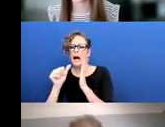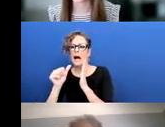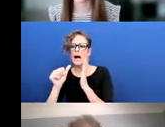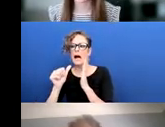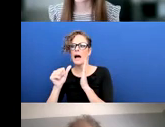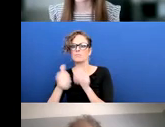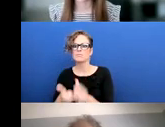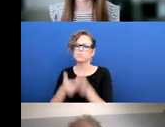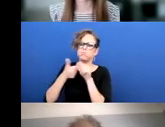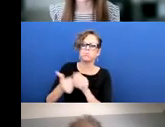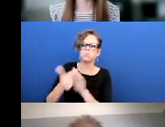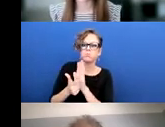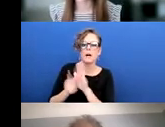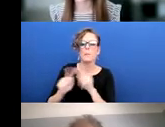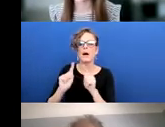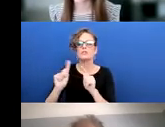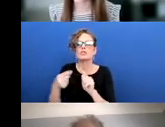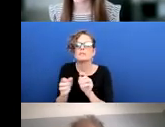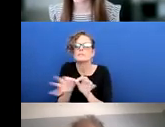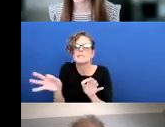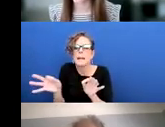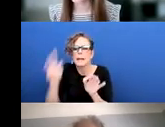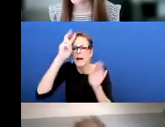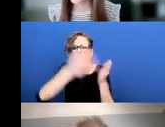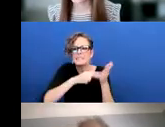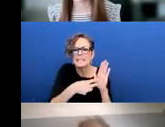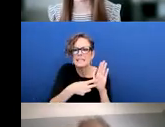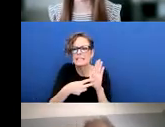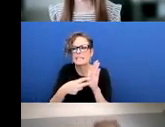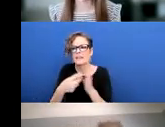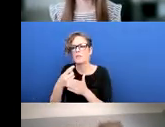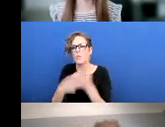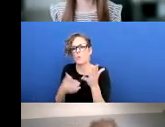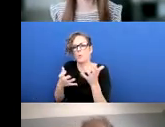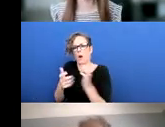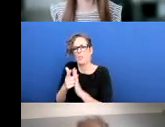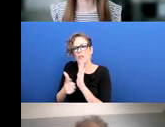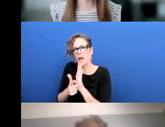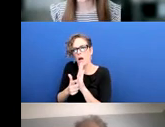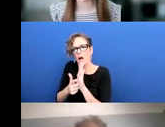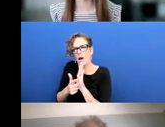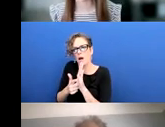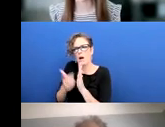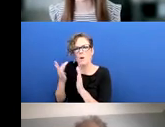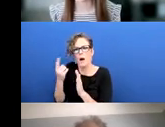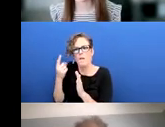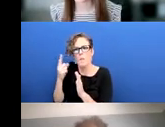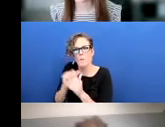manera legal, sino expresa una intención, lo que el Congreso quisiera